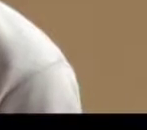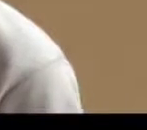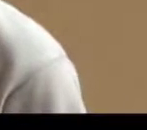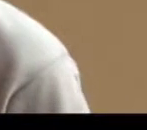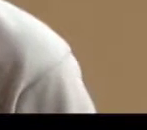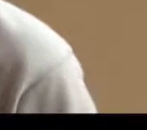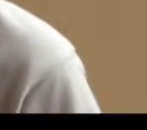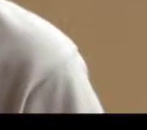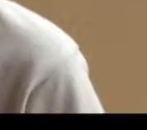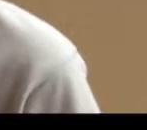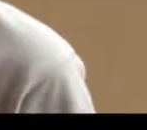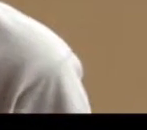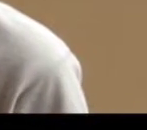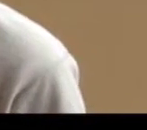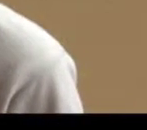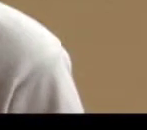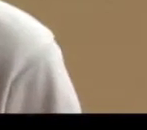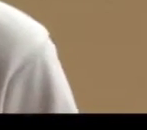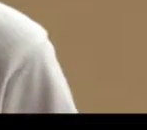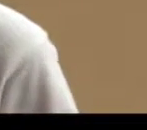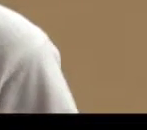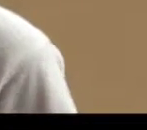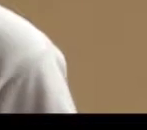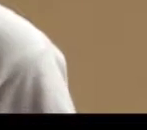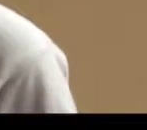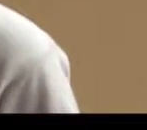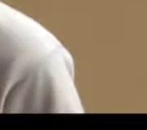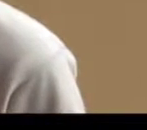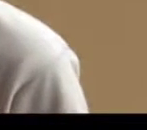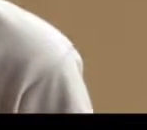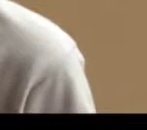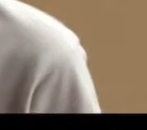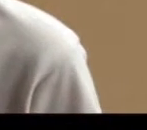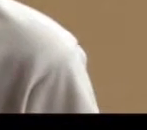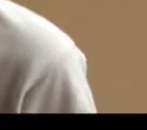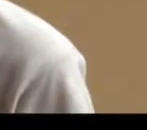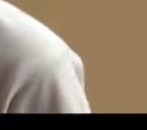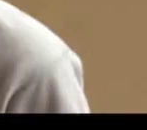lecciones fue cuando la psicóloga llegó